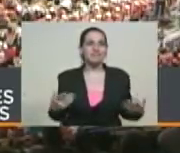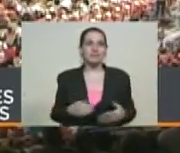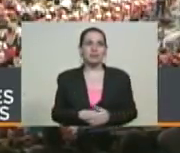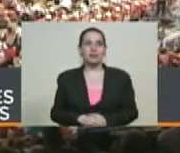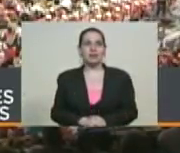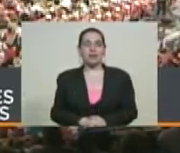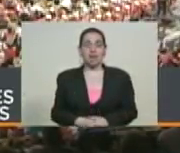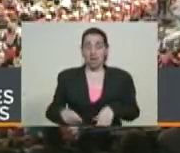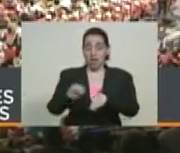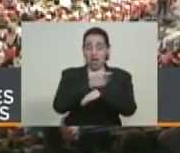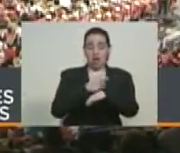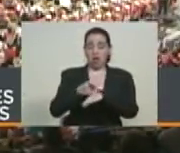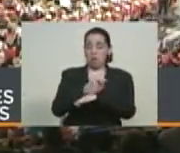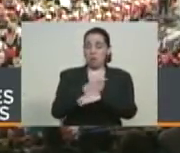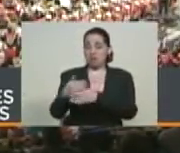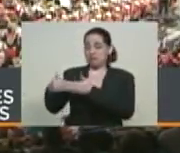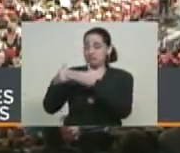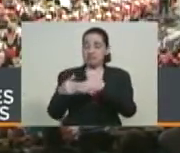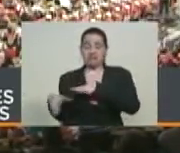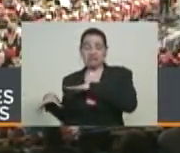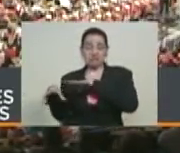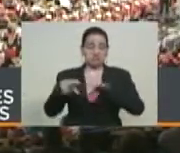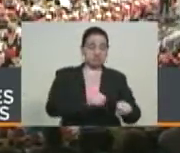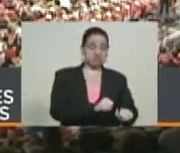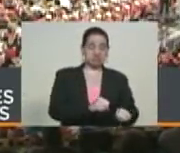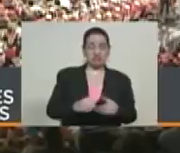¿El gobierno imperialista de Estados Unidos